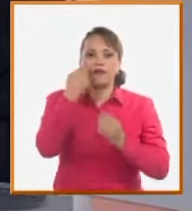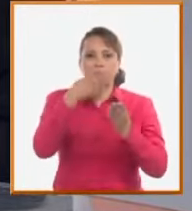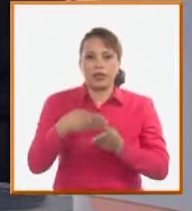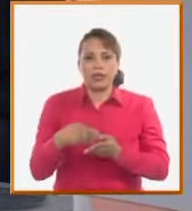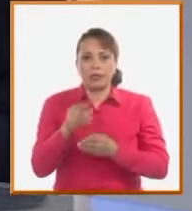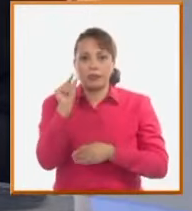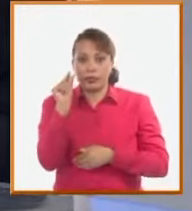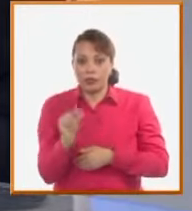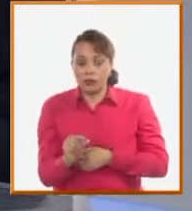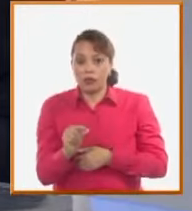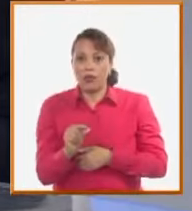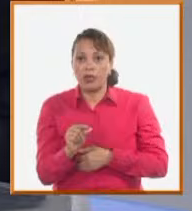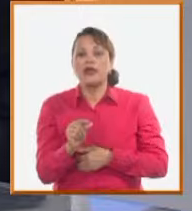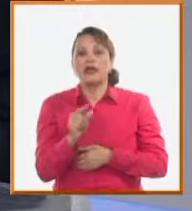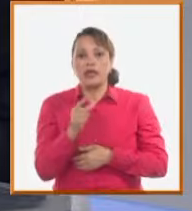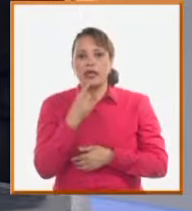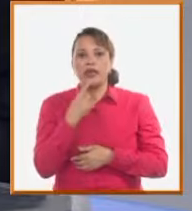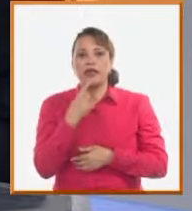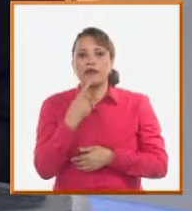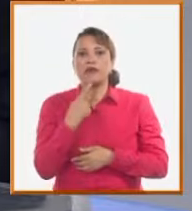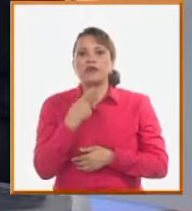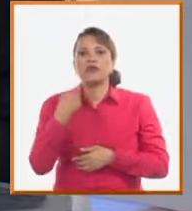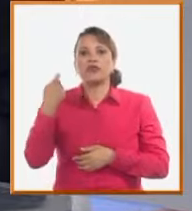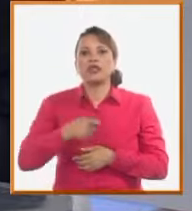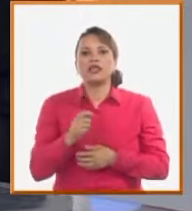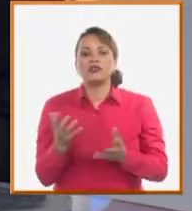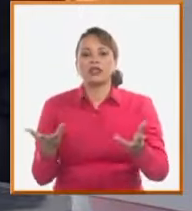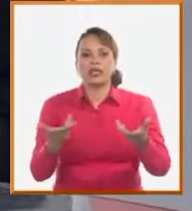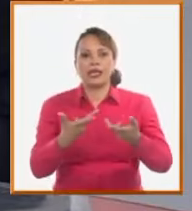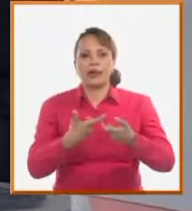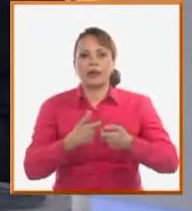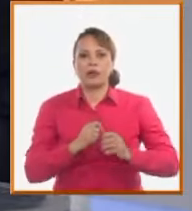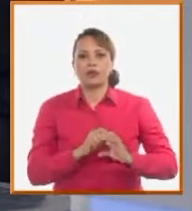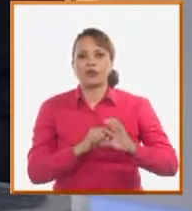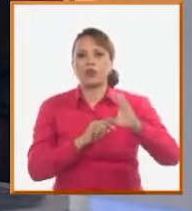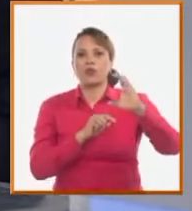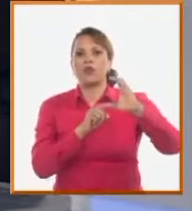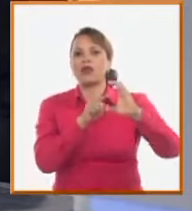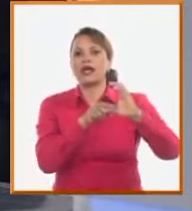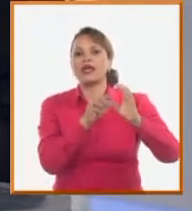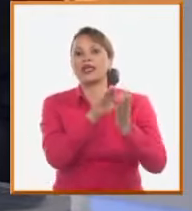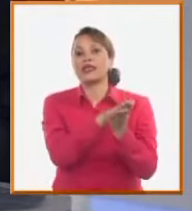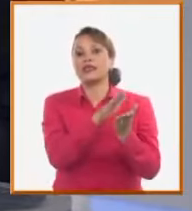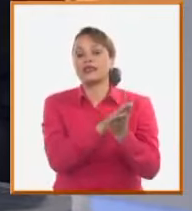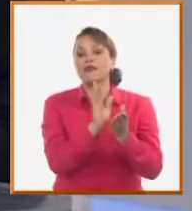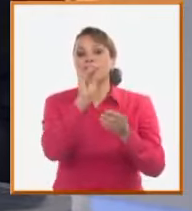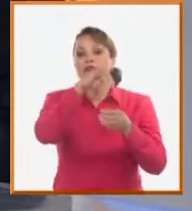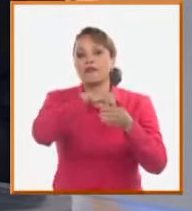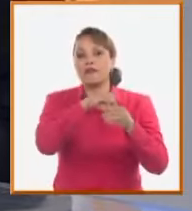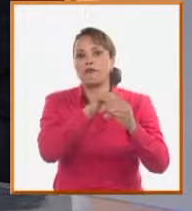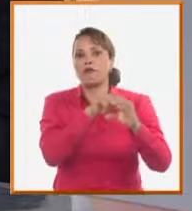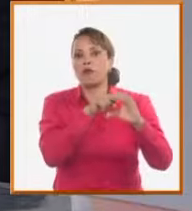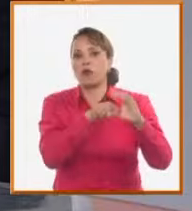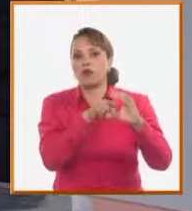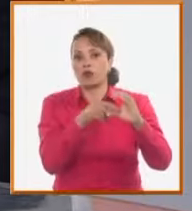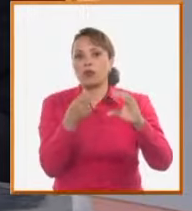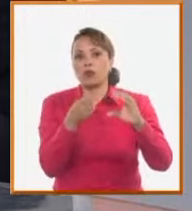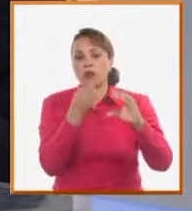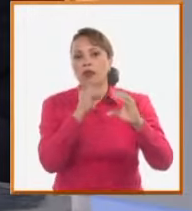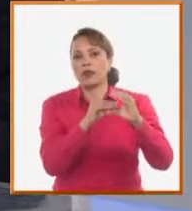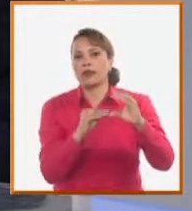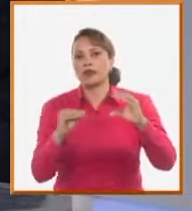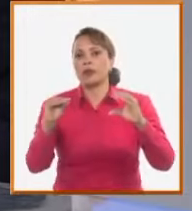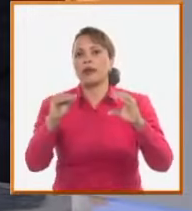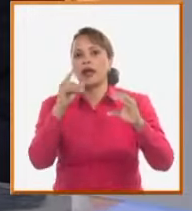asegurado, tiene derecho a una suma de rescate, que es una reserva matemática de esos fondos con el interés técnico incorporado y